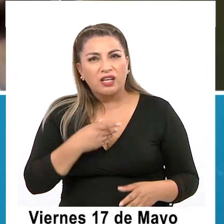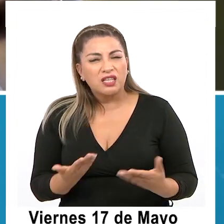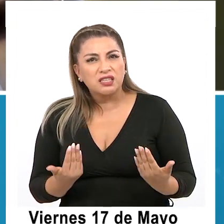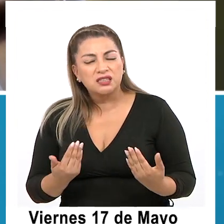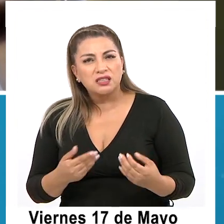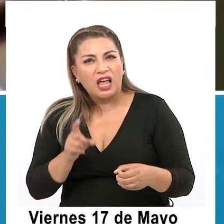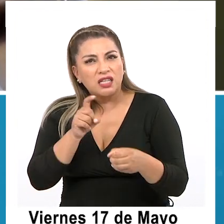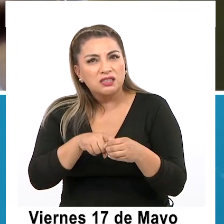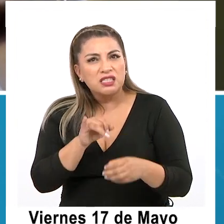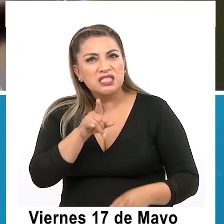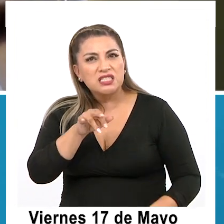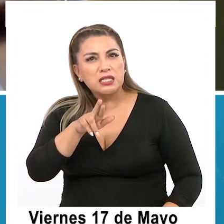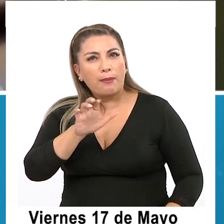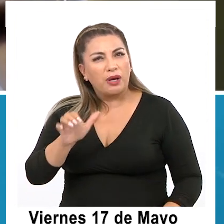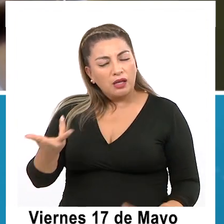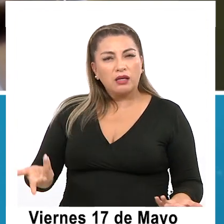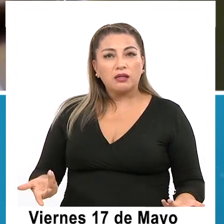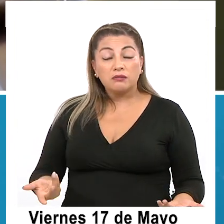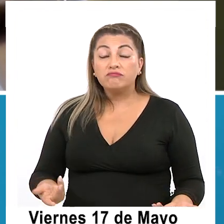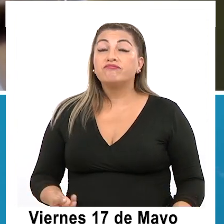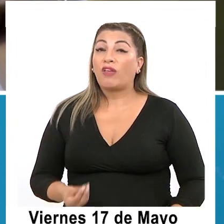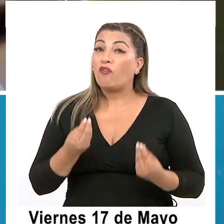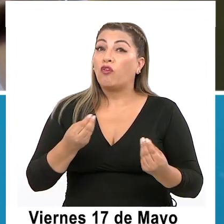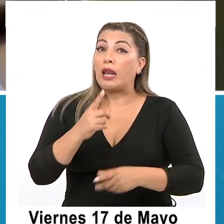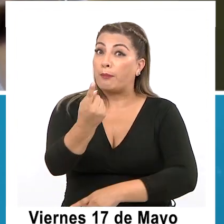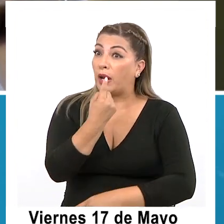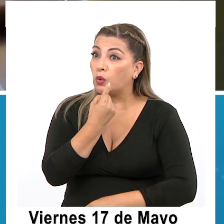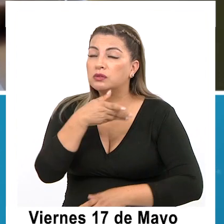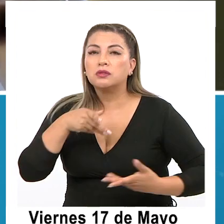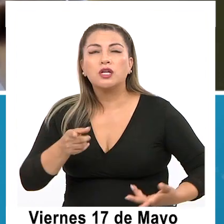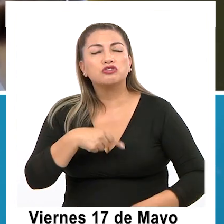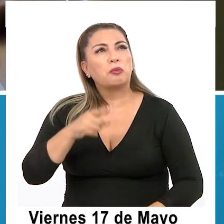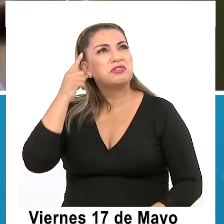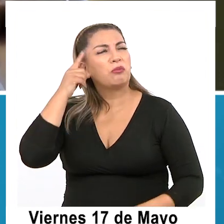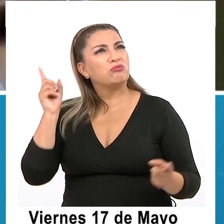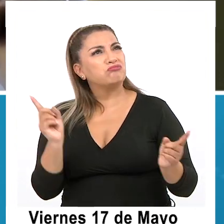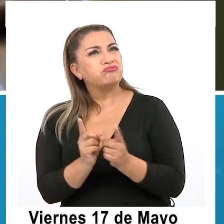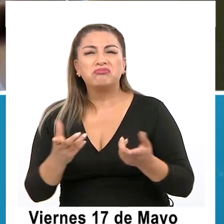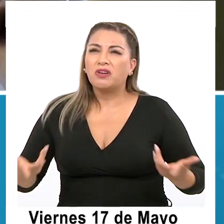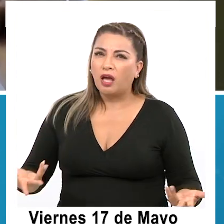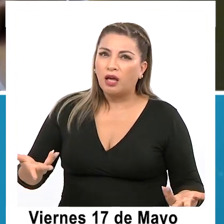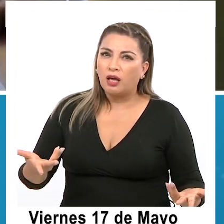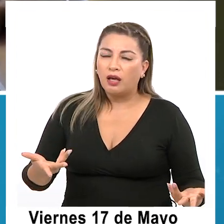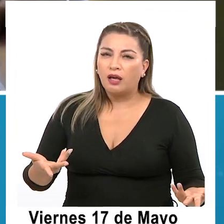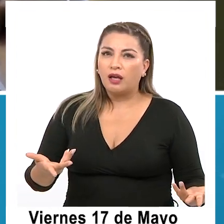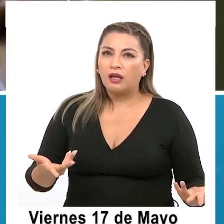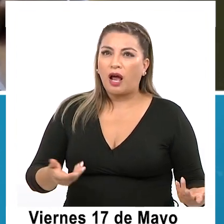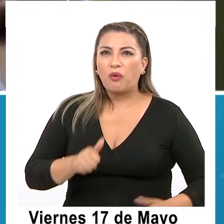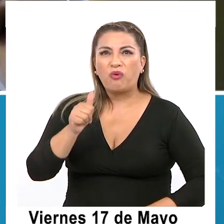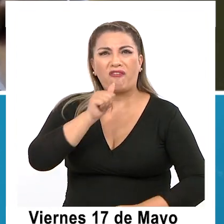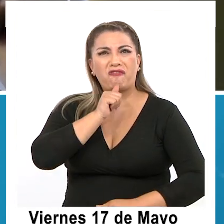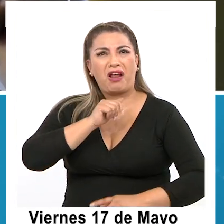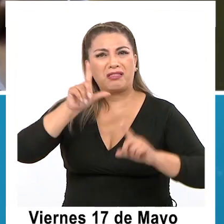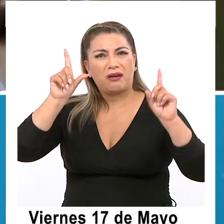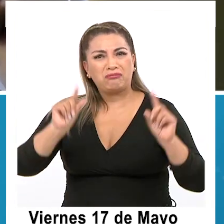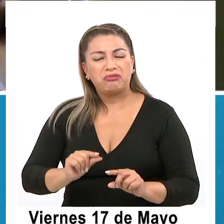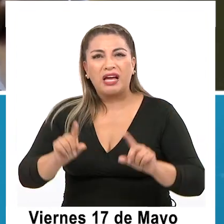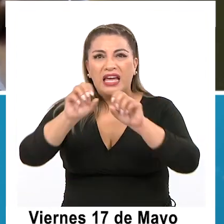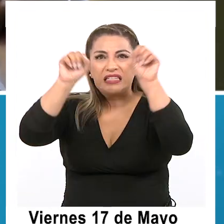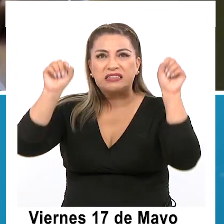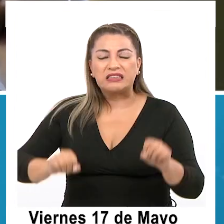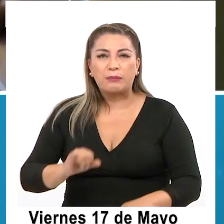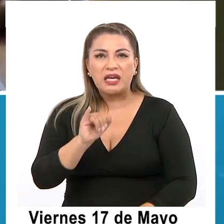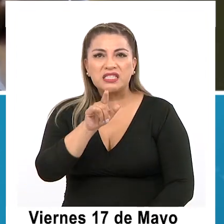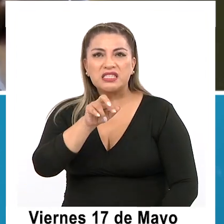Bueno, es una muy buena pregunta porque lo que uno puede llegar a una conclusión es decir, bueno, si es tan deficiente el sistema de ISAPRES,